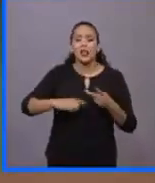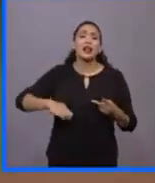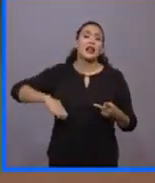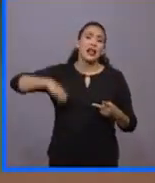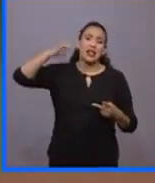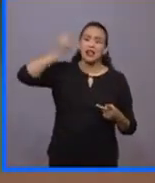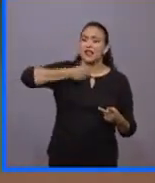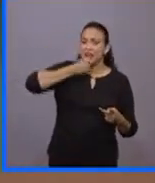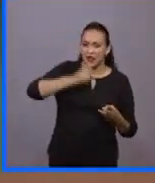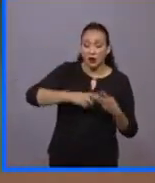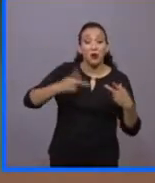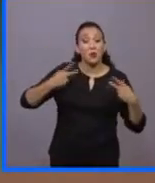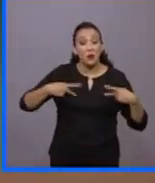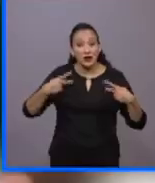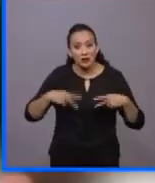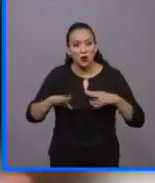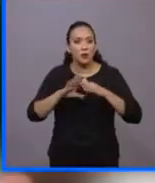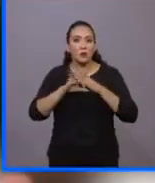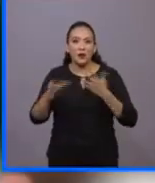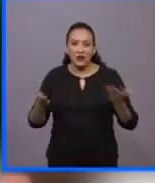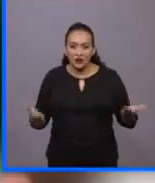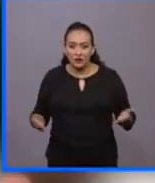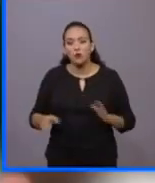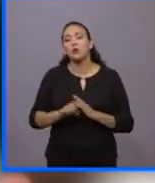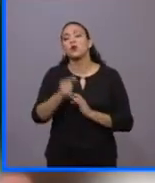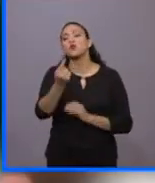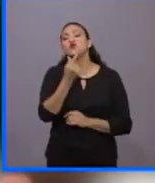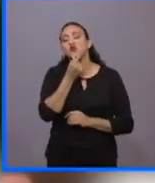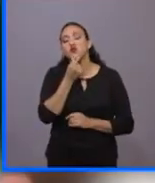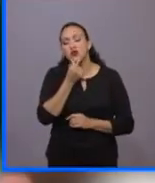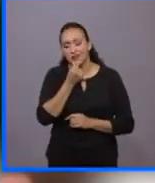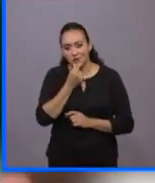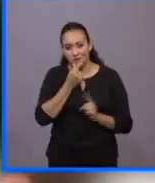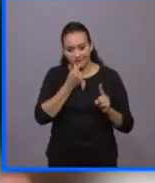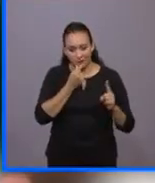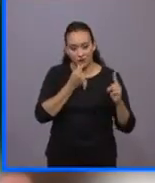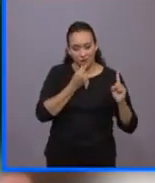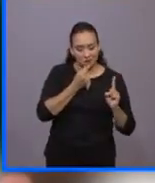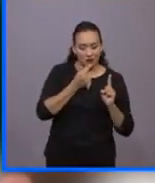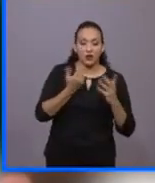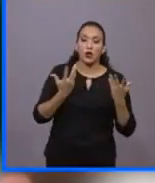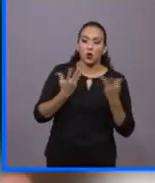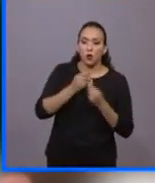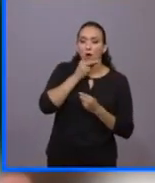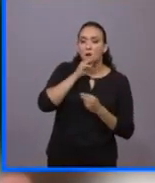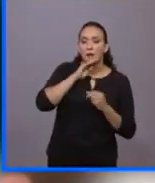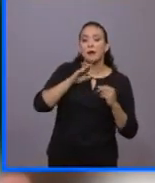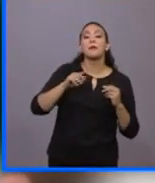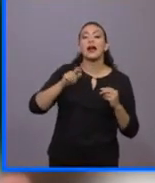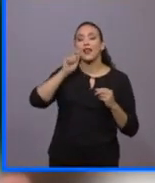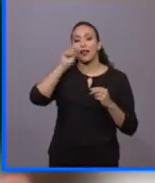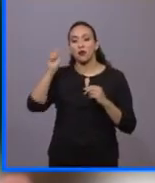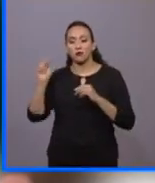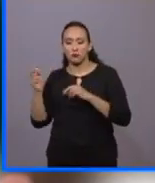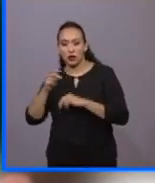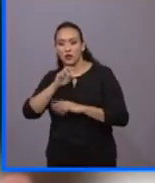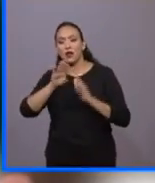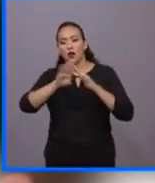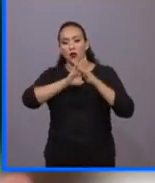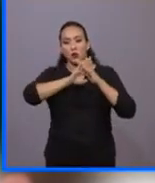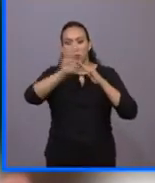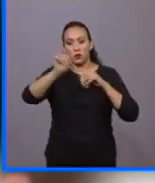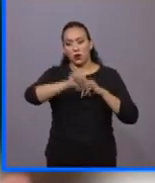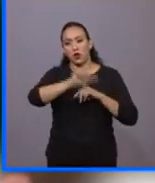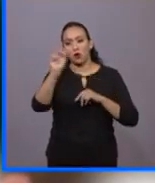no digitalizadas o migrantes. Un niño que migró con sus padres de Ucrania a Polonia,